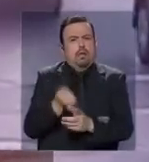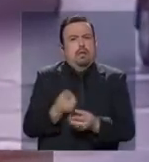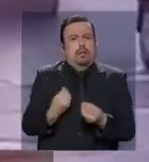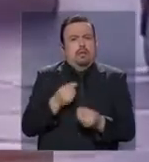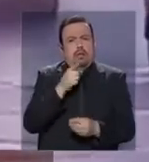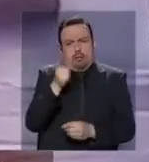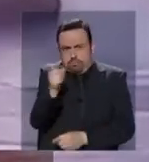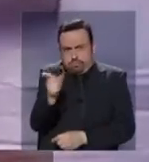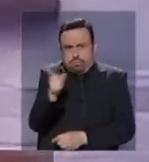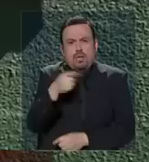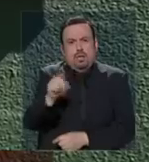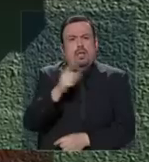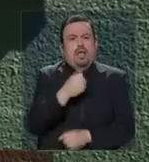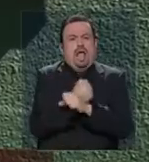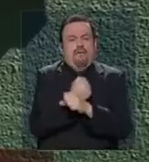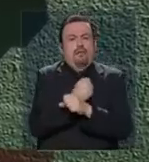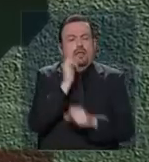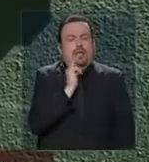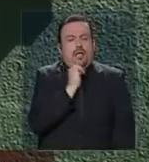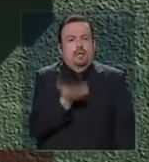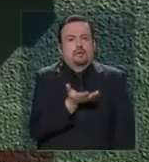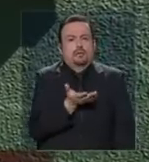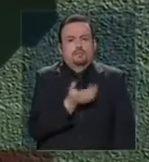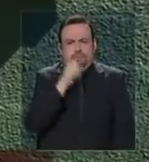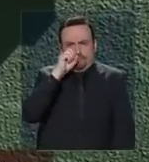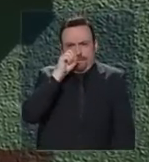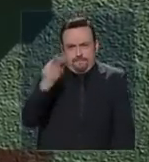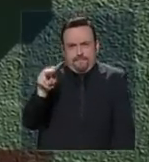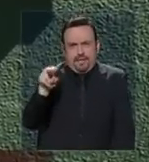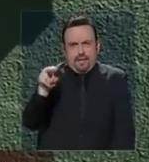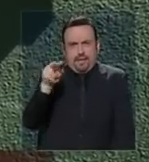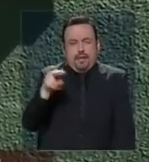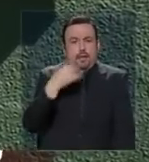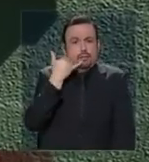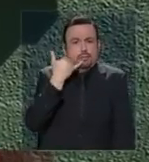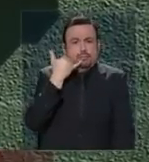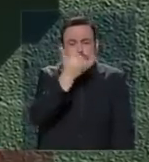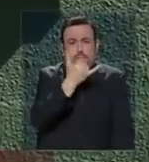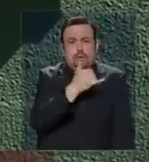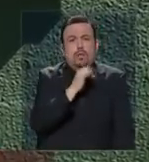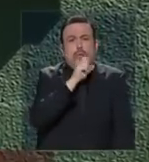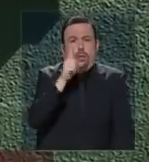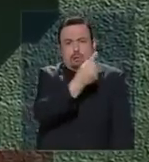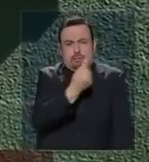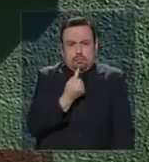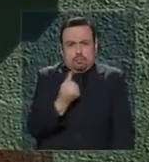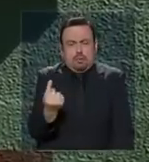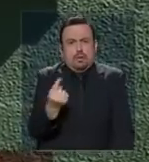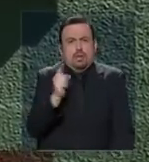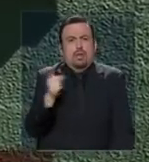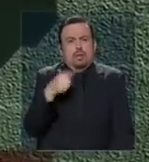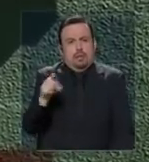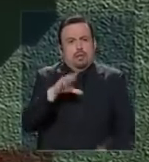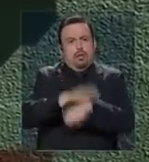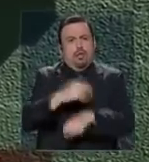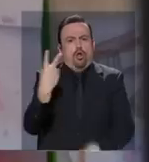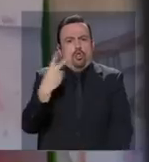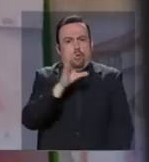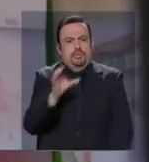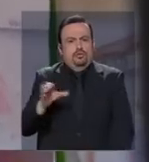a carabineros de Iquique. Por lo cual no lo pierde de vista, comunica a la central de comunicaciones, cual envía los dispositivos y logra la detención de estas dos